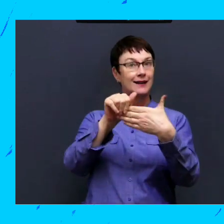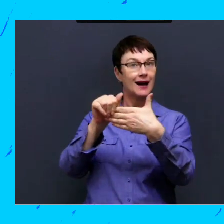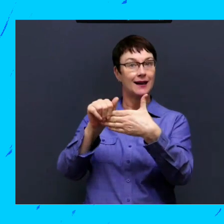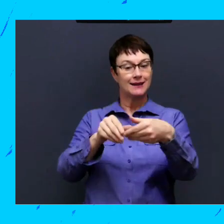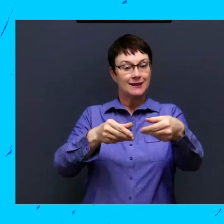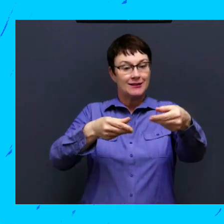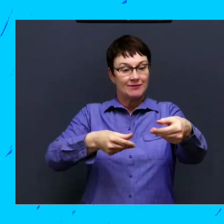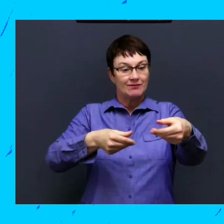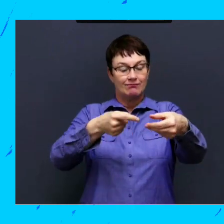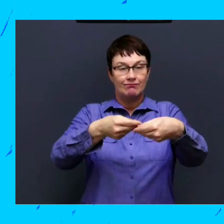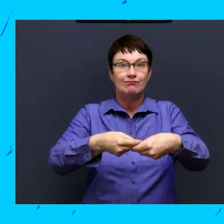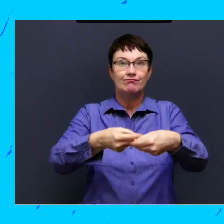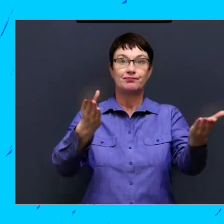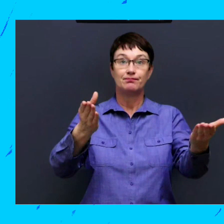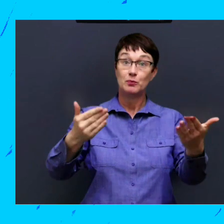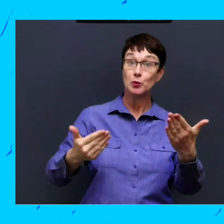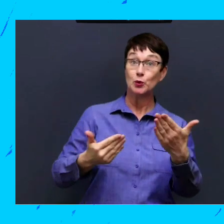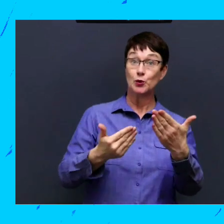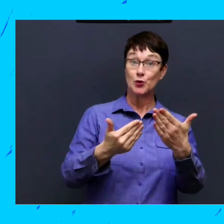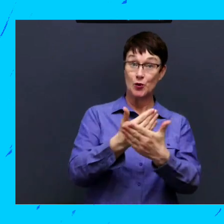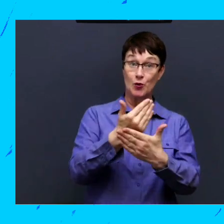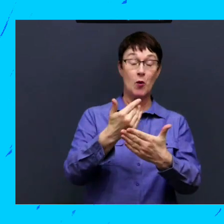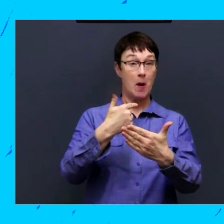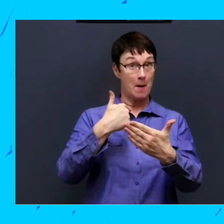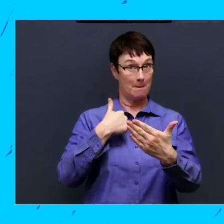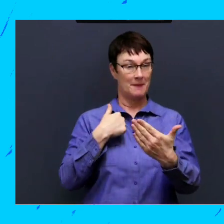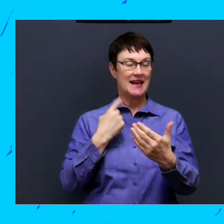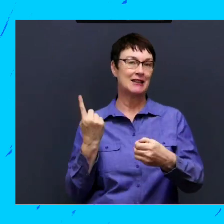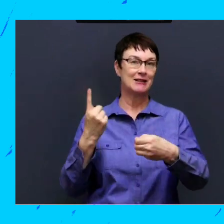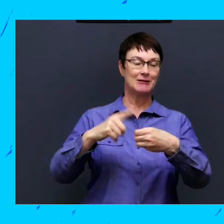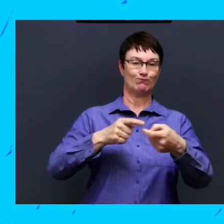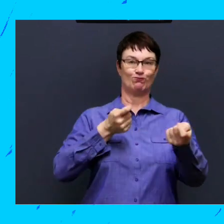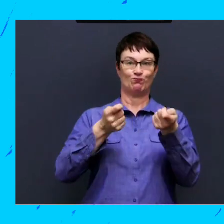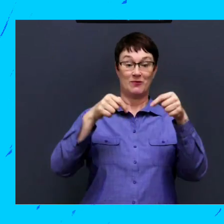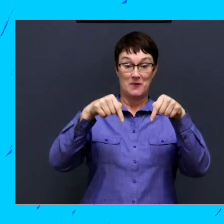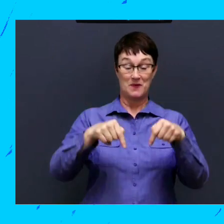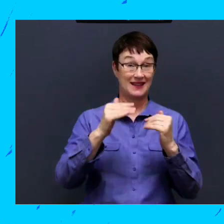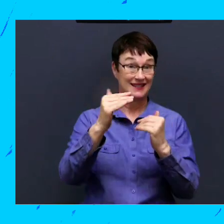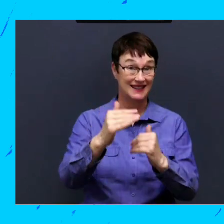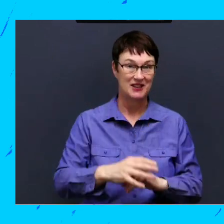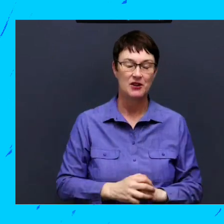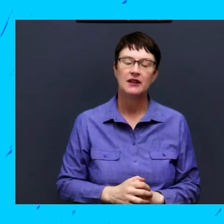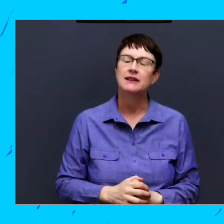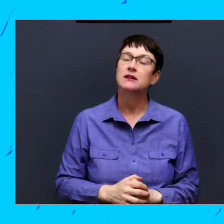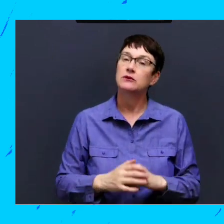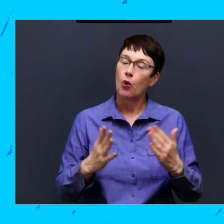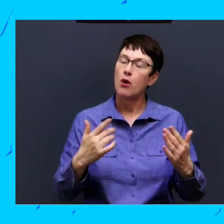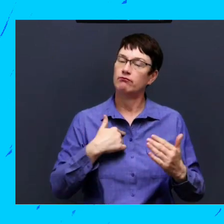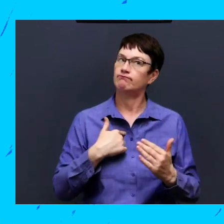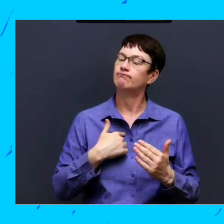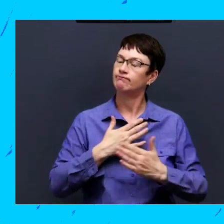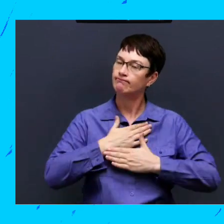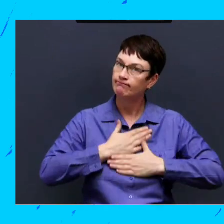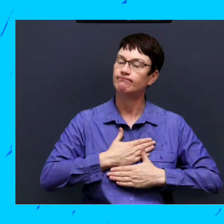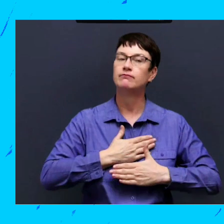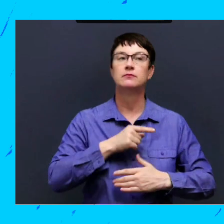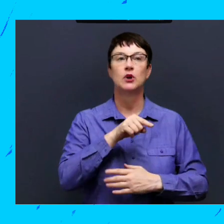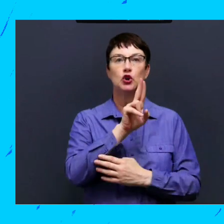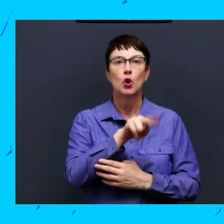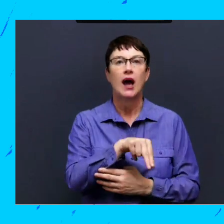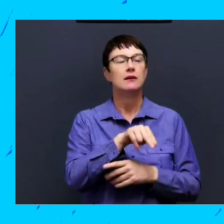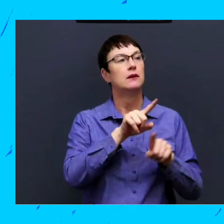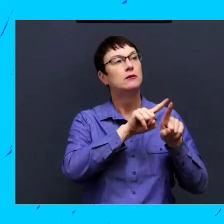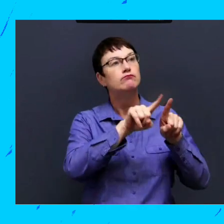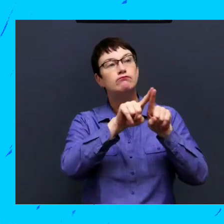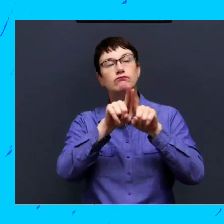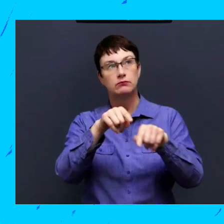HAL Guidance. Así que tenemos miembros de diferentes agencias, de diferentes países que van a hablar. Vamos